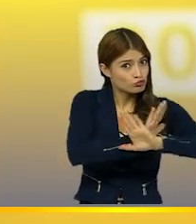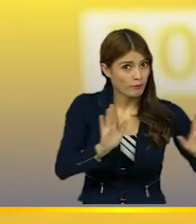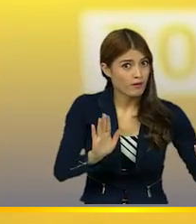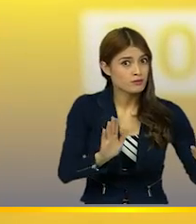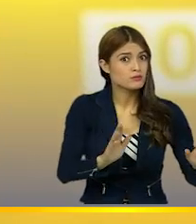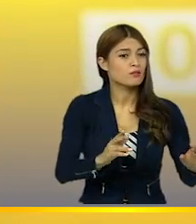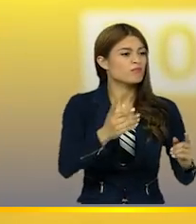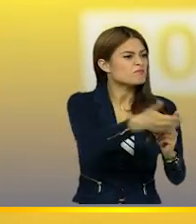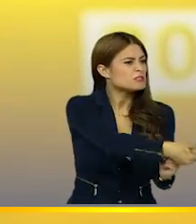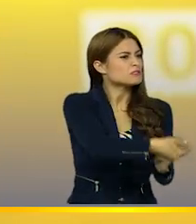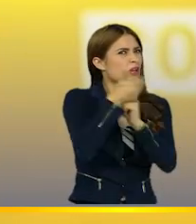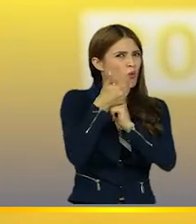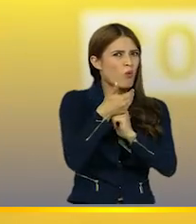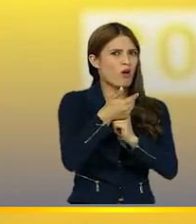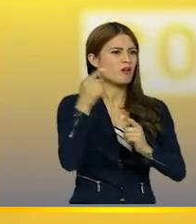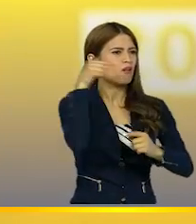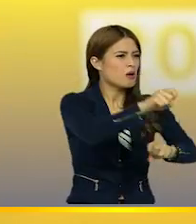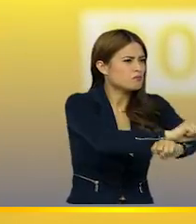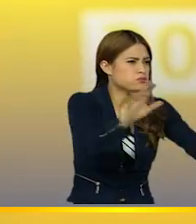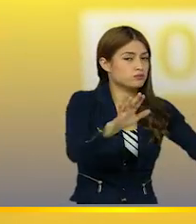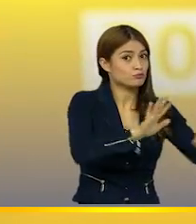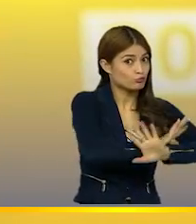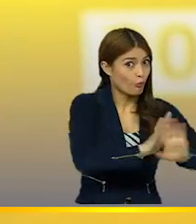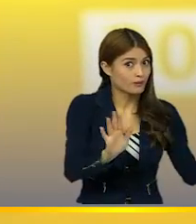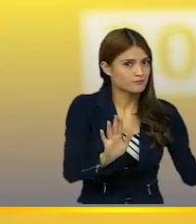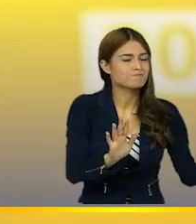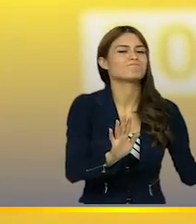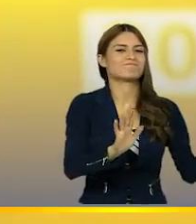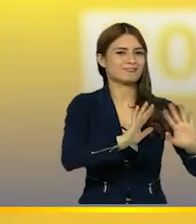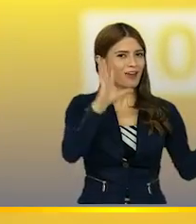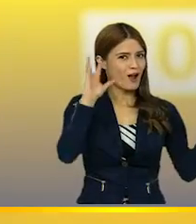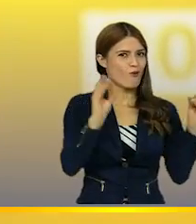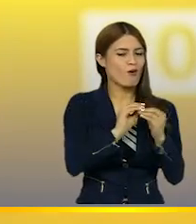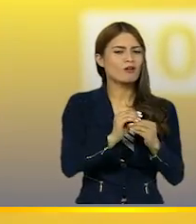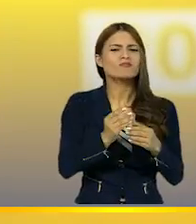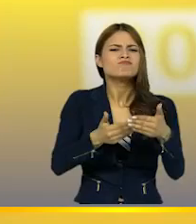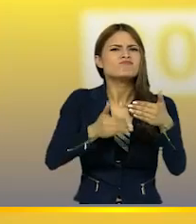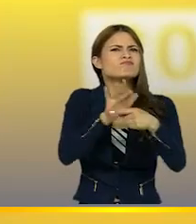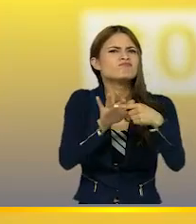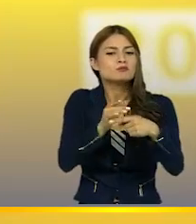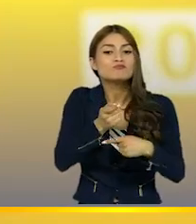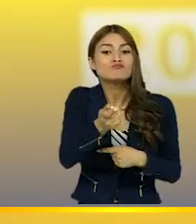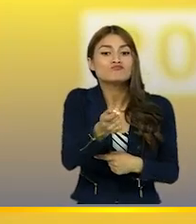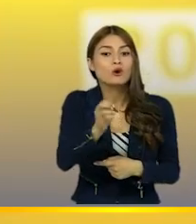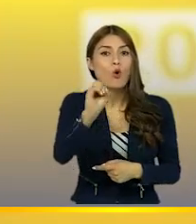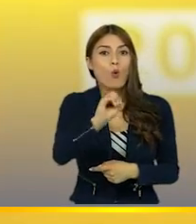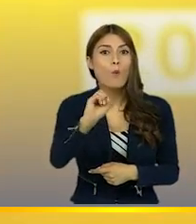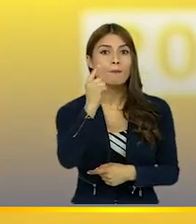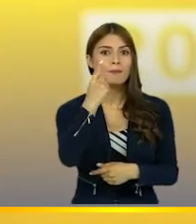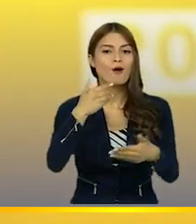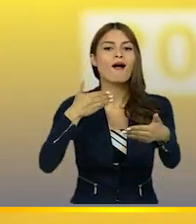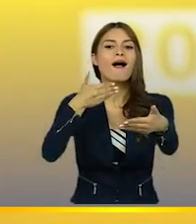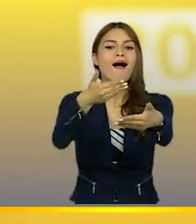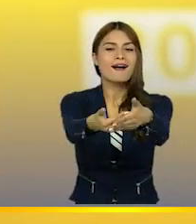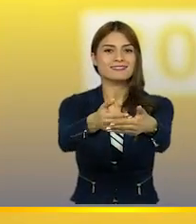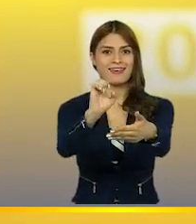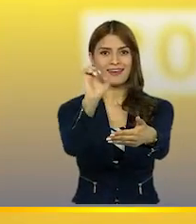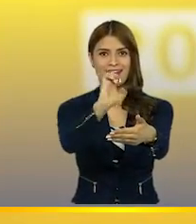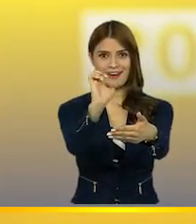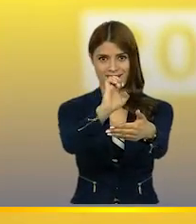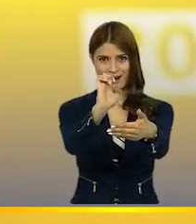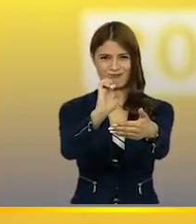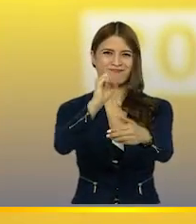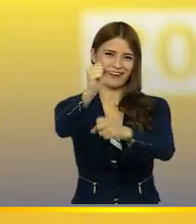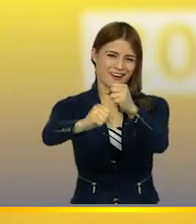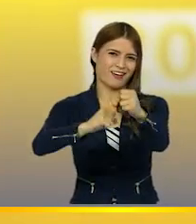Entrará a regir desde el 1 de octubre hasta el 12 de enero del año próximo y se irá renovando en la medida